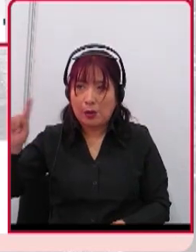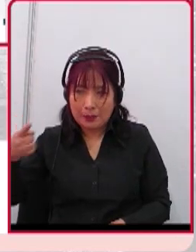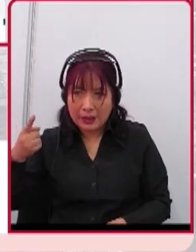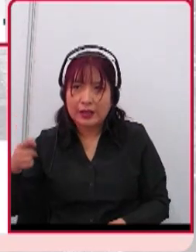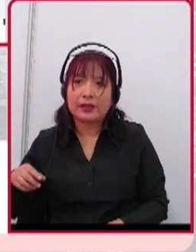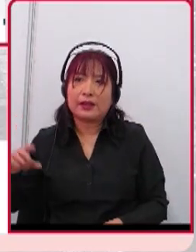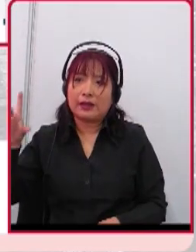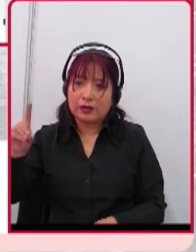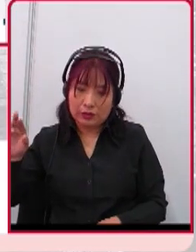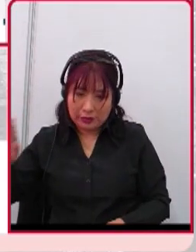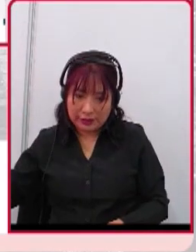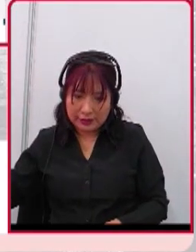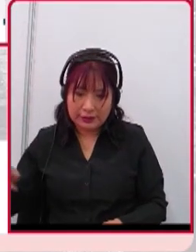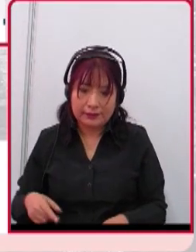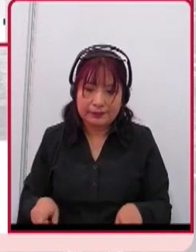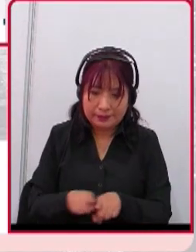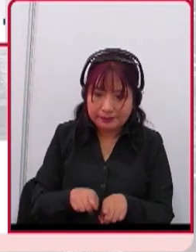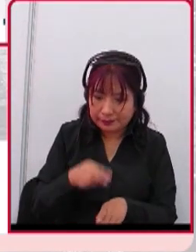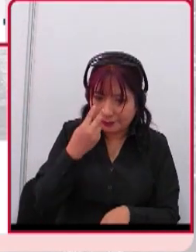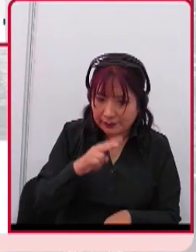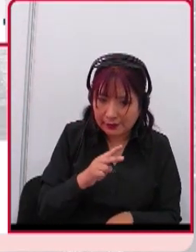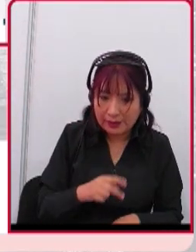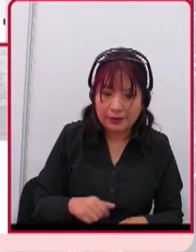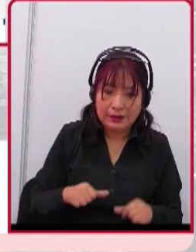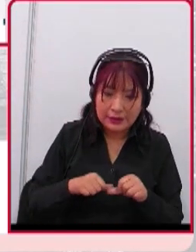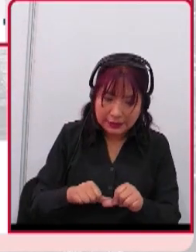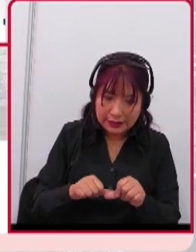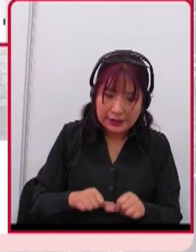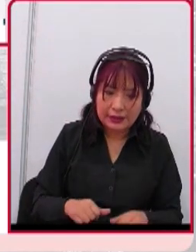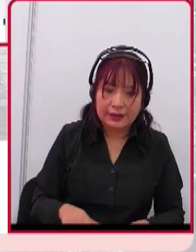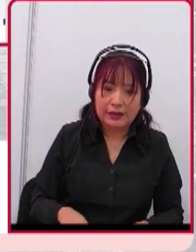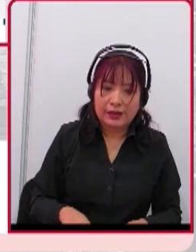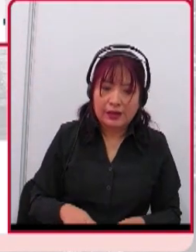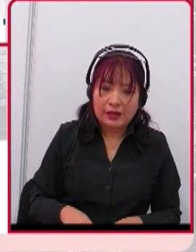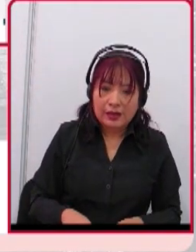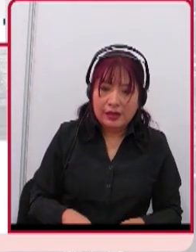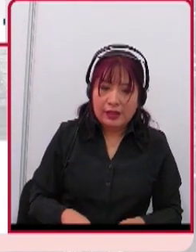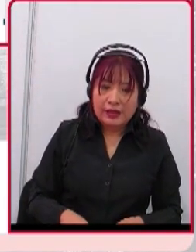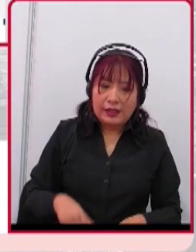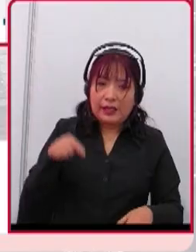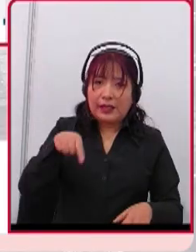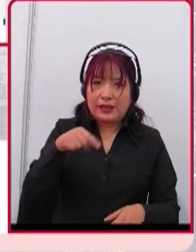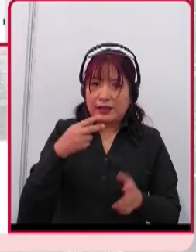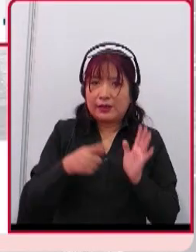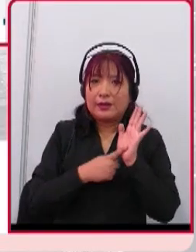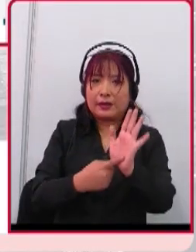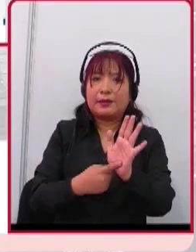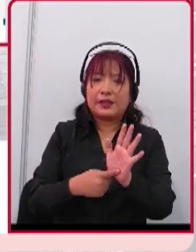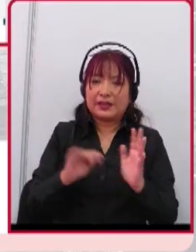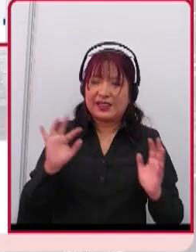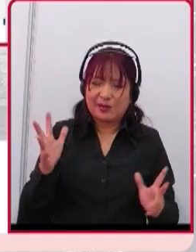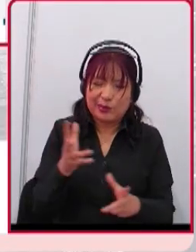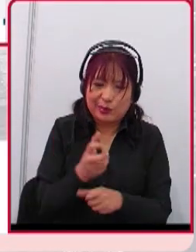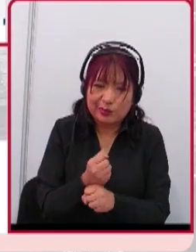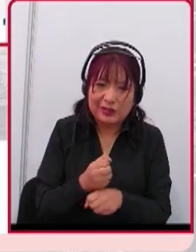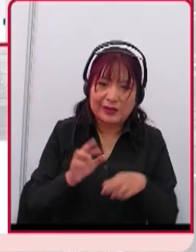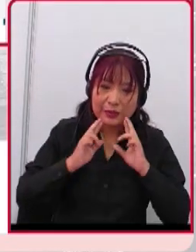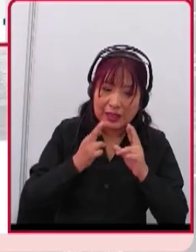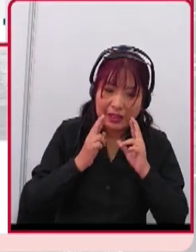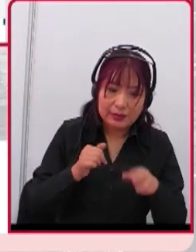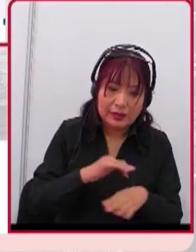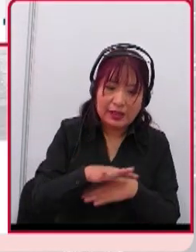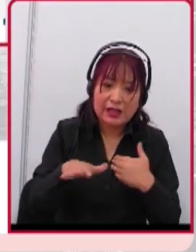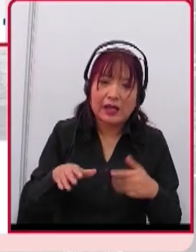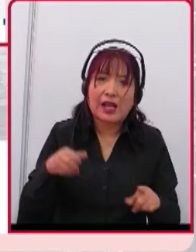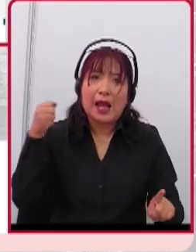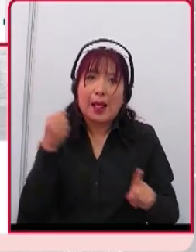Vamos a pasar a la siguiente lámina. Aquí hacemos una evaluación del impacto promedio de